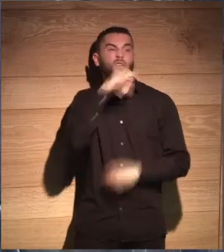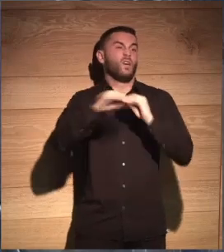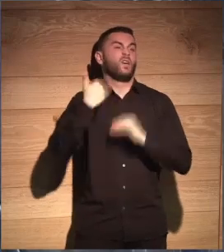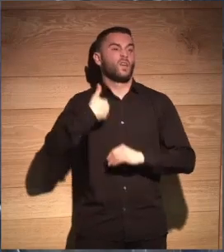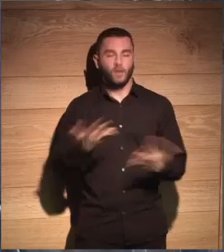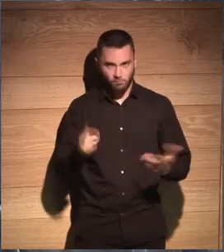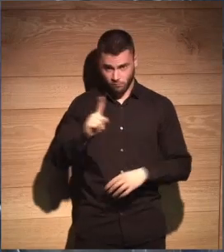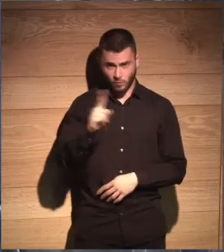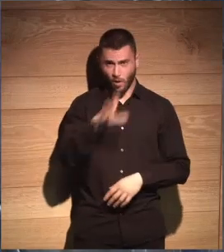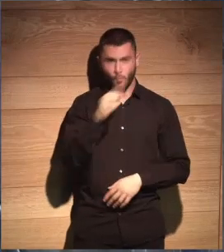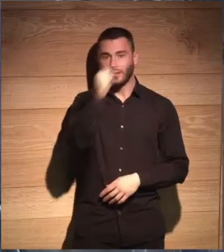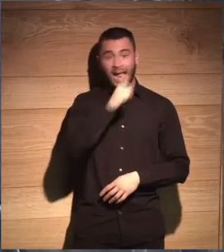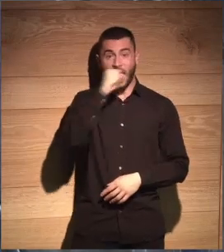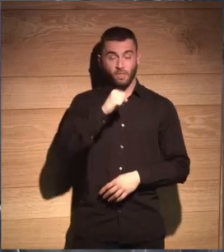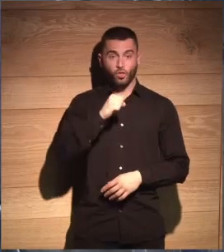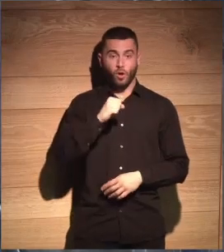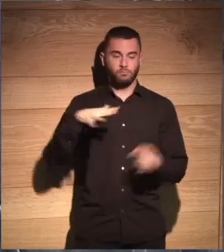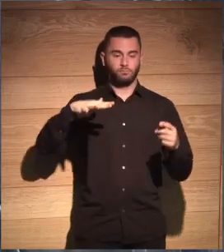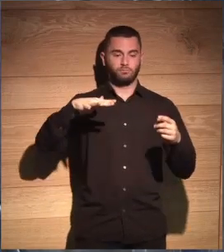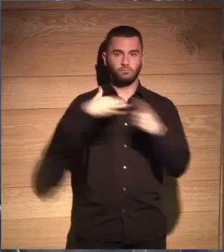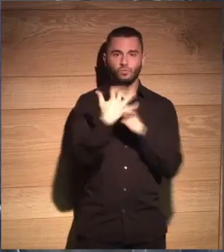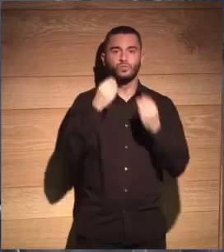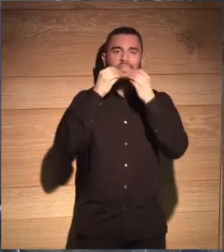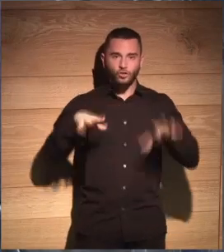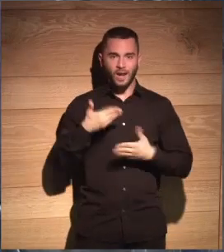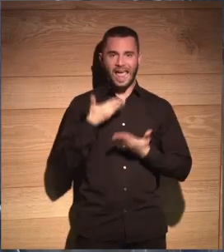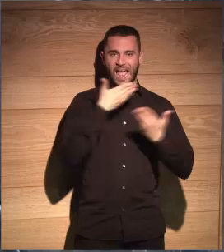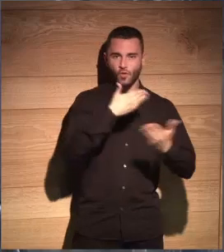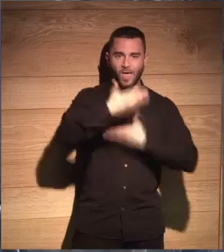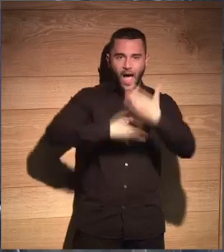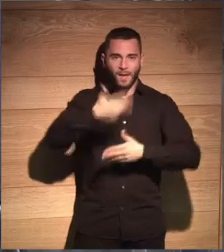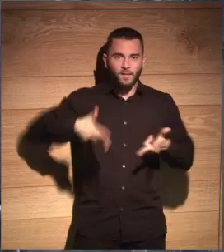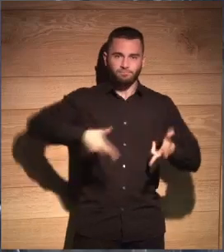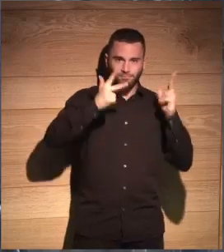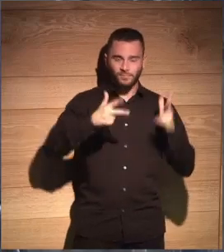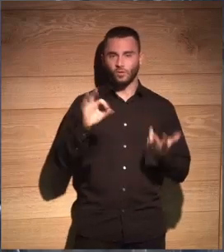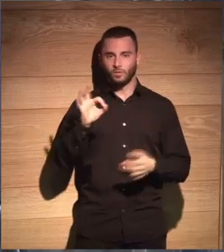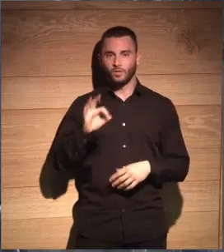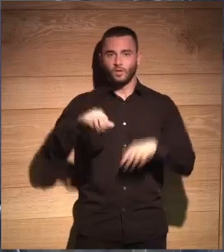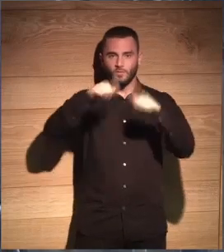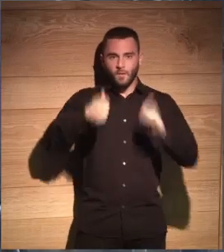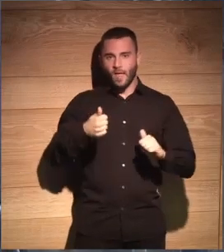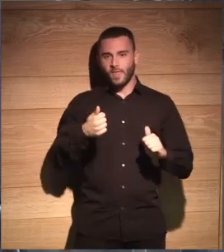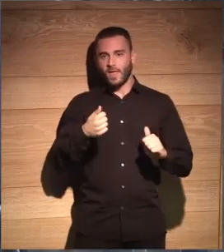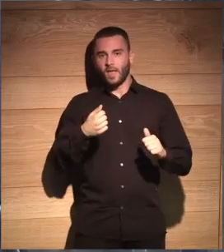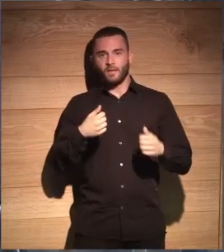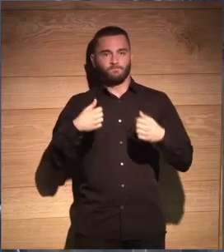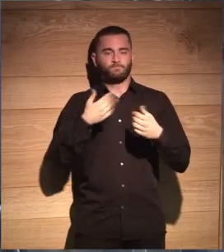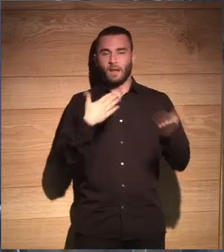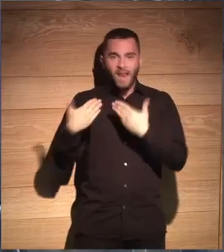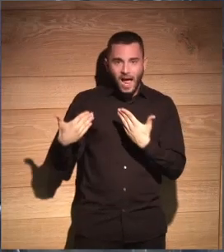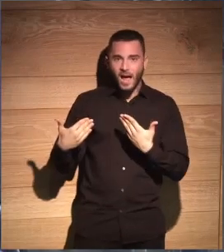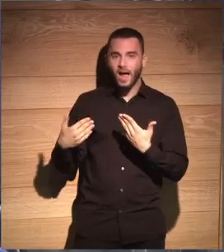sino que la canción aporte algo a la historia, haga avanzar la historia, está hablando de alguna manera, bien por subtexto, bien porque